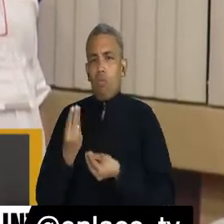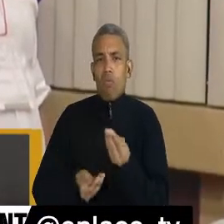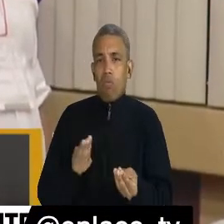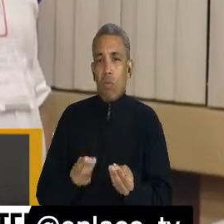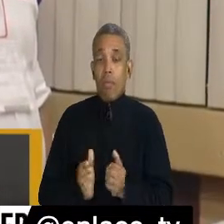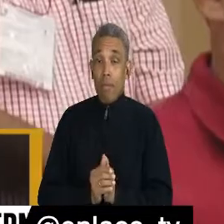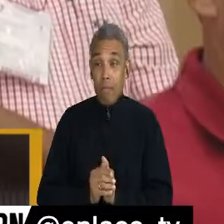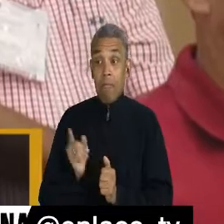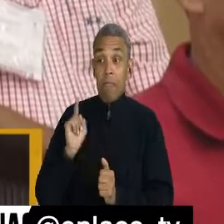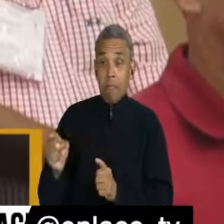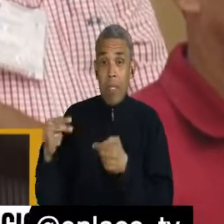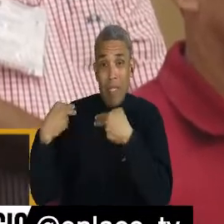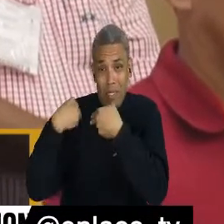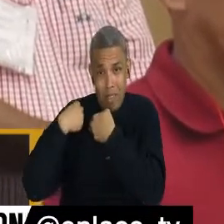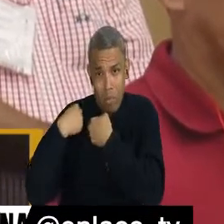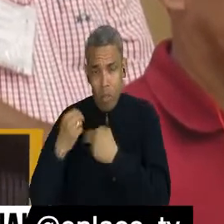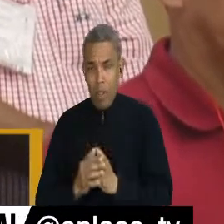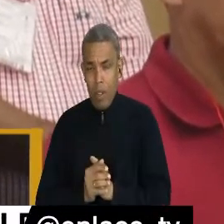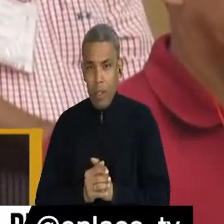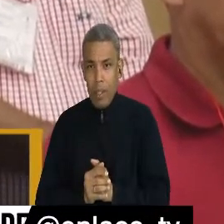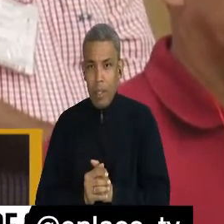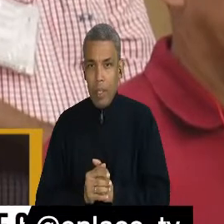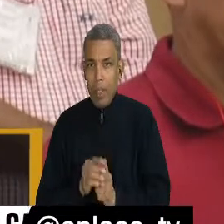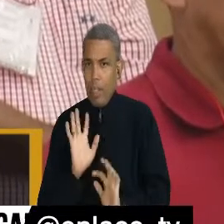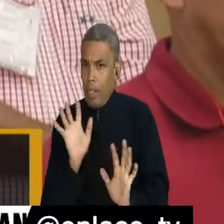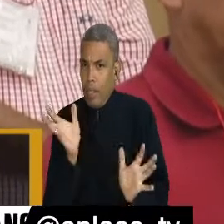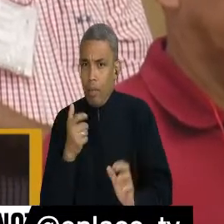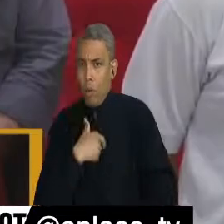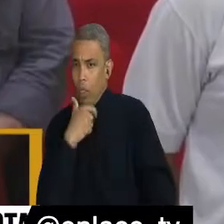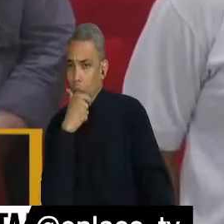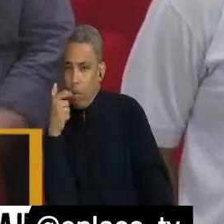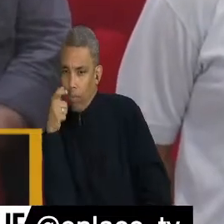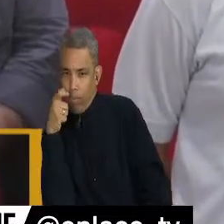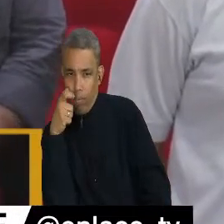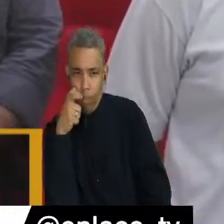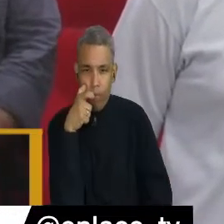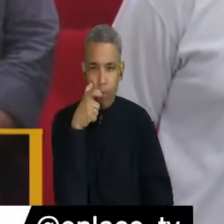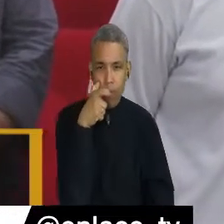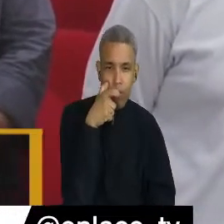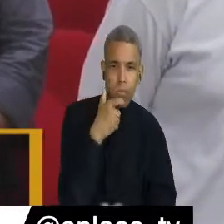compromiso de ser los ojos, la vigilancia y control